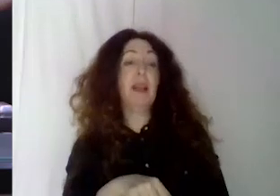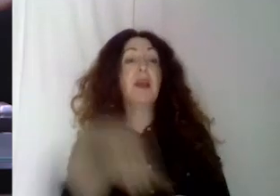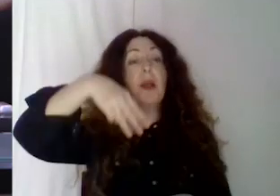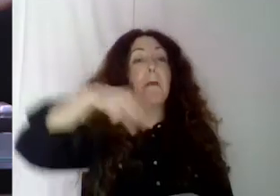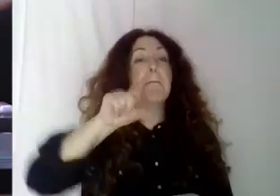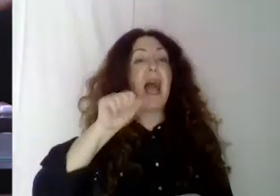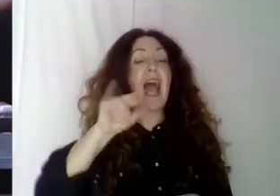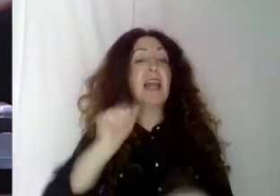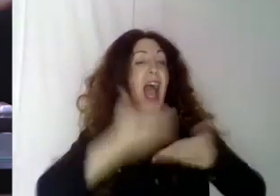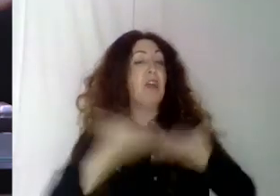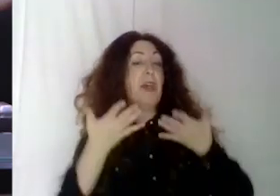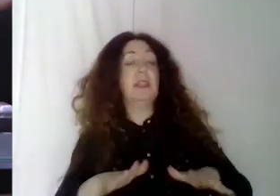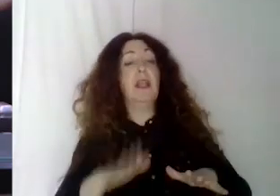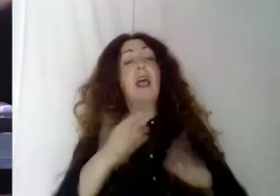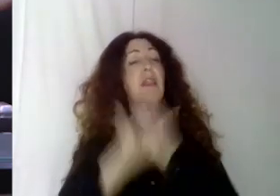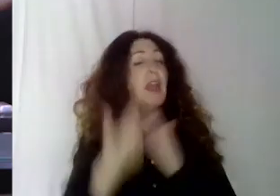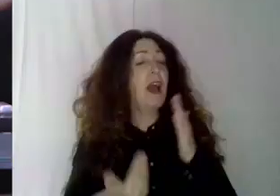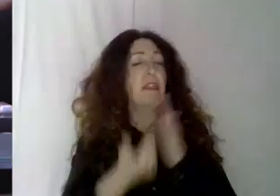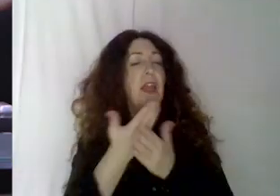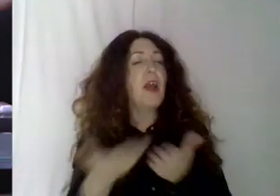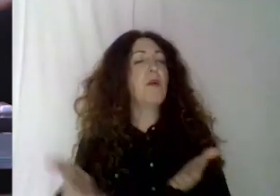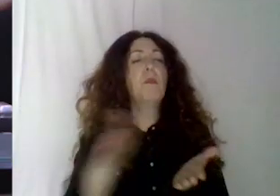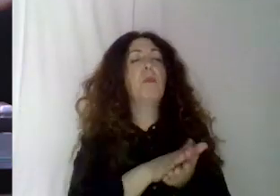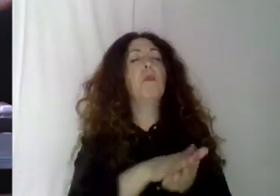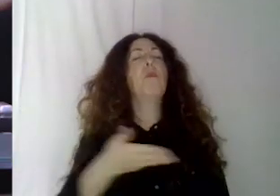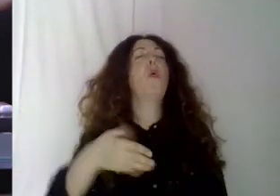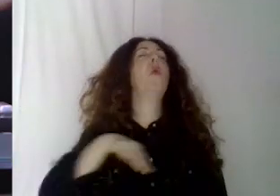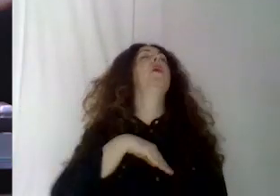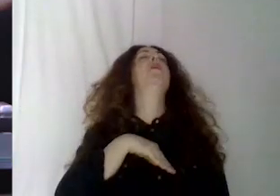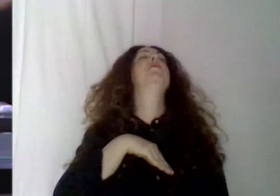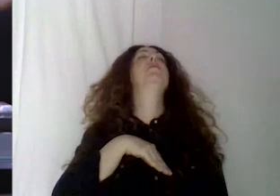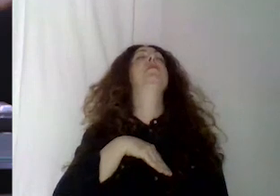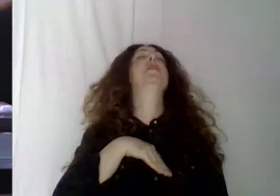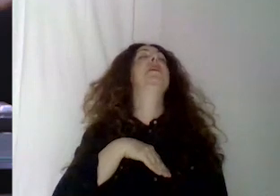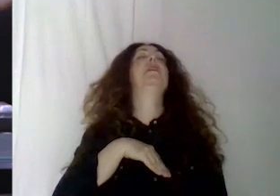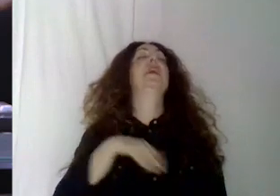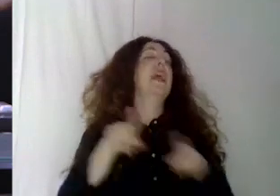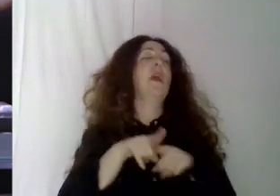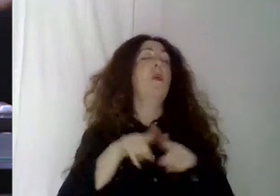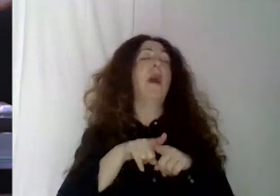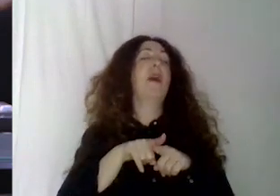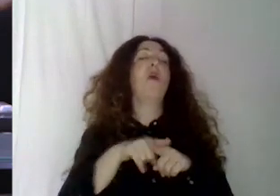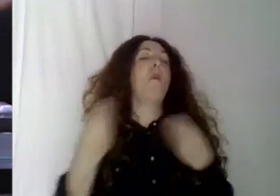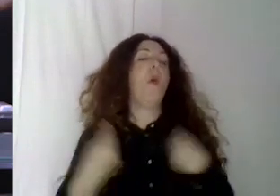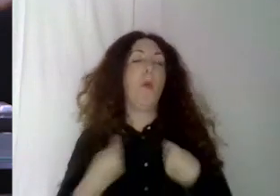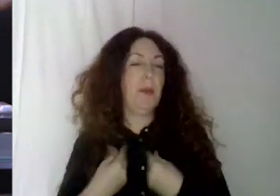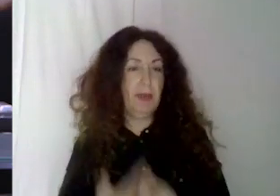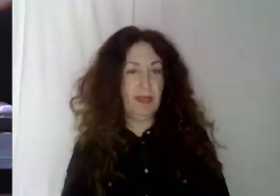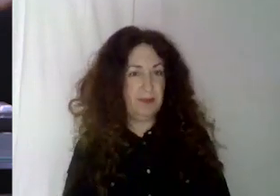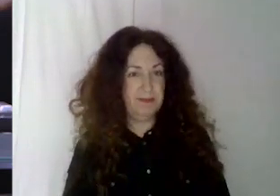la herencia, digamos, la aristocracia, no sé qué, es una... y sus peleas y todo esto es un conflicto